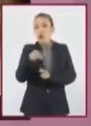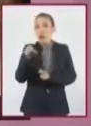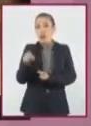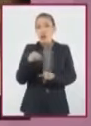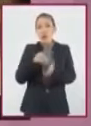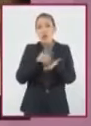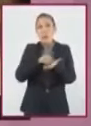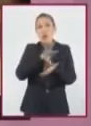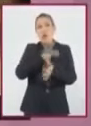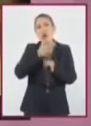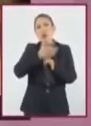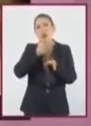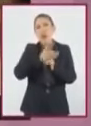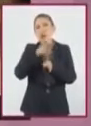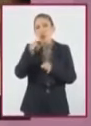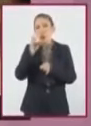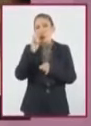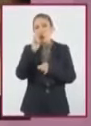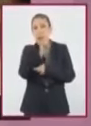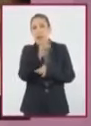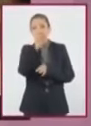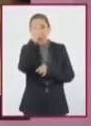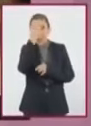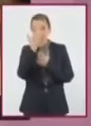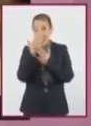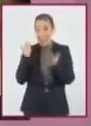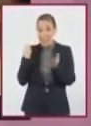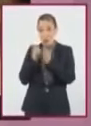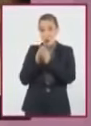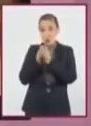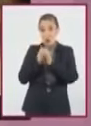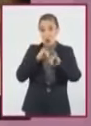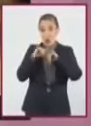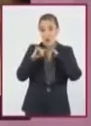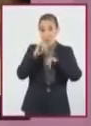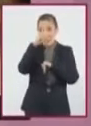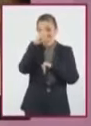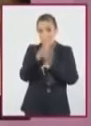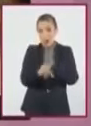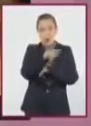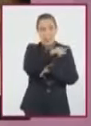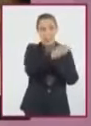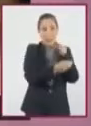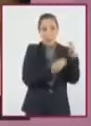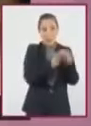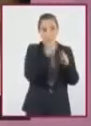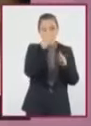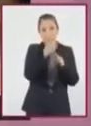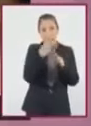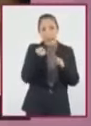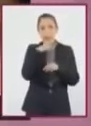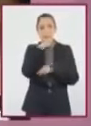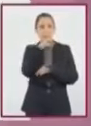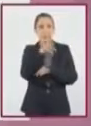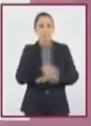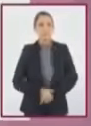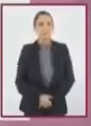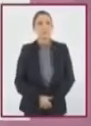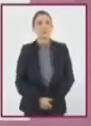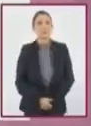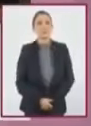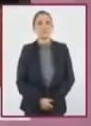siga vigente. Tomen en cuenta lo aprendido en el curso de Geografía de México y del mundo para formular su respuesta.